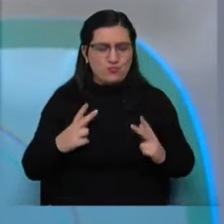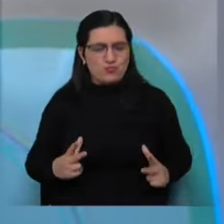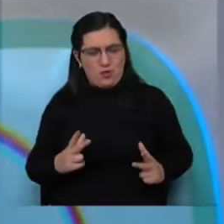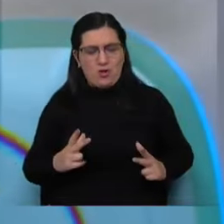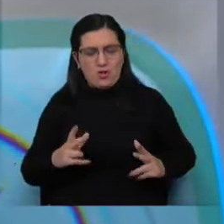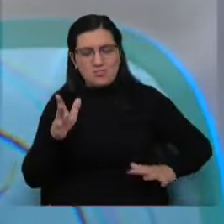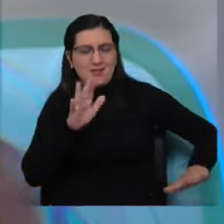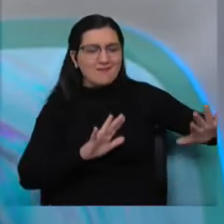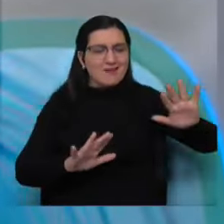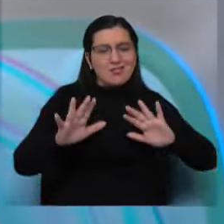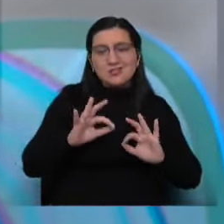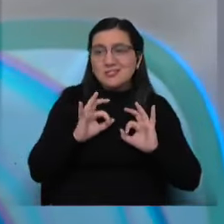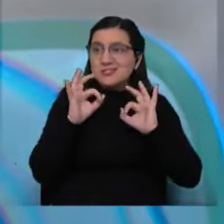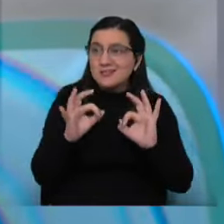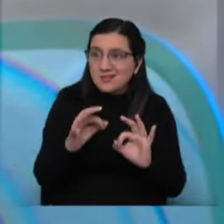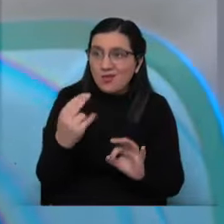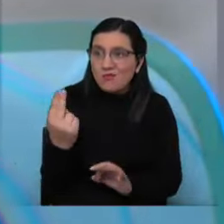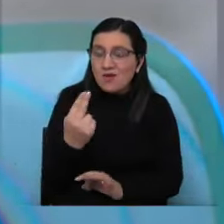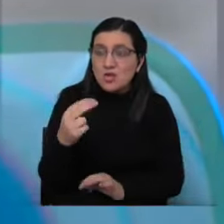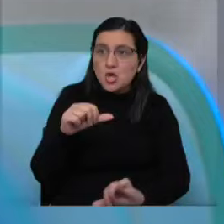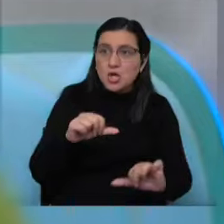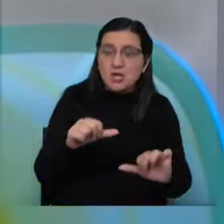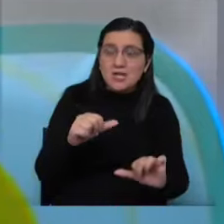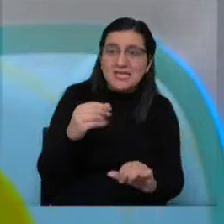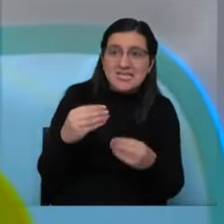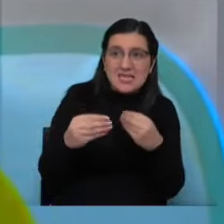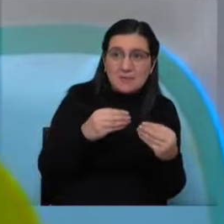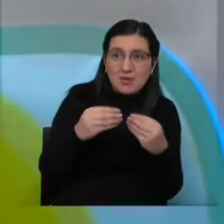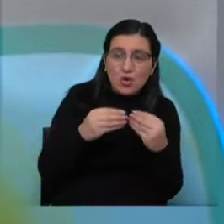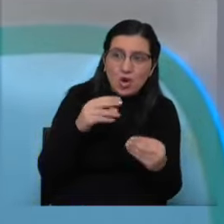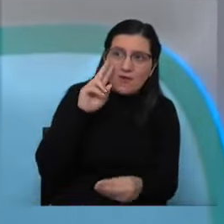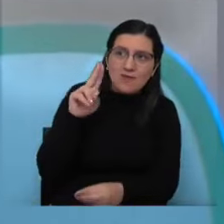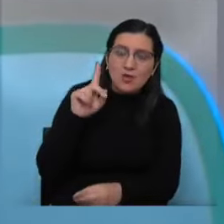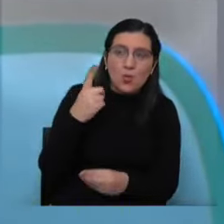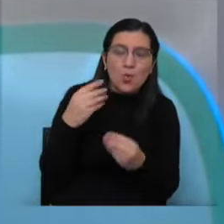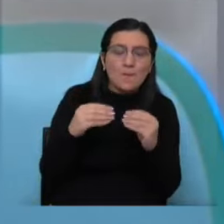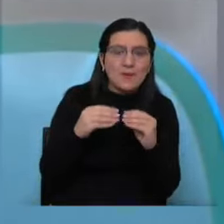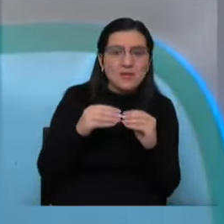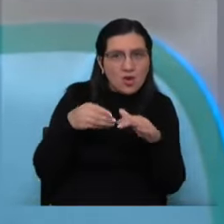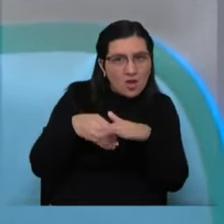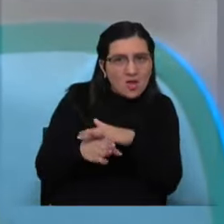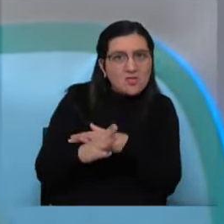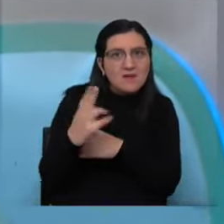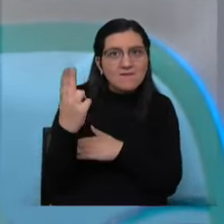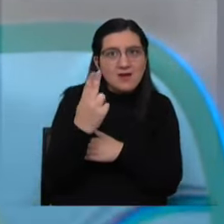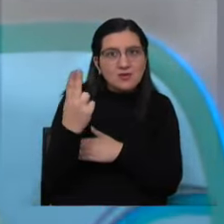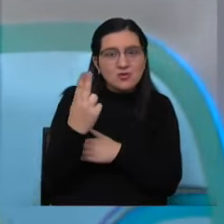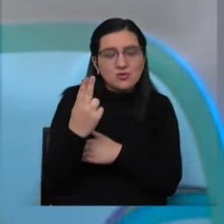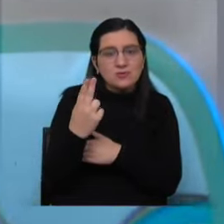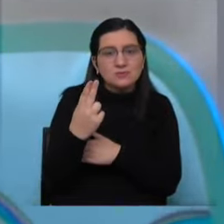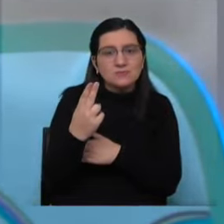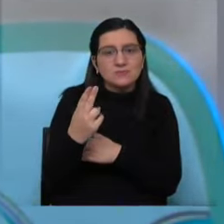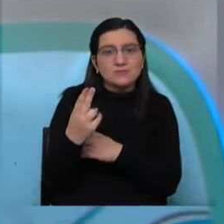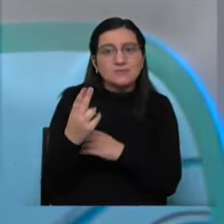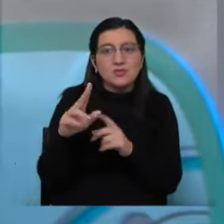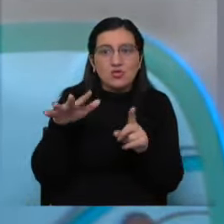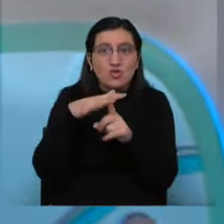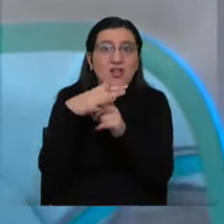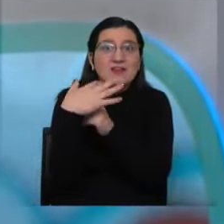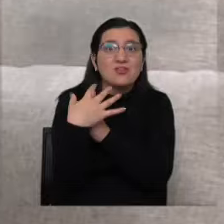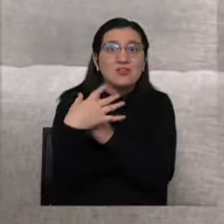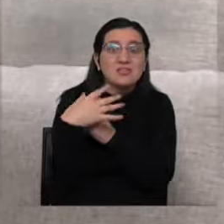tablado tablado llegas a un tablado y hay un baño químico y uno ve de reojo que un compañero ingresa ese baño químico y todo lo que sucede alrededor de